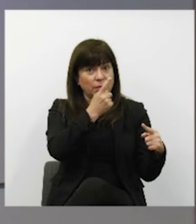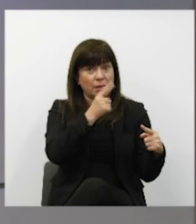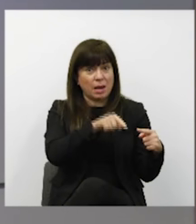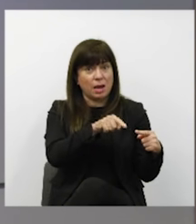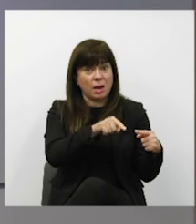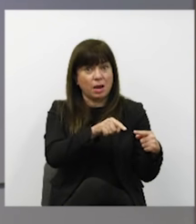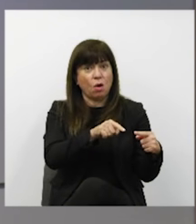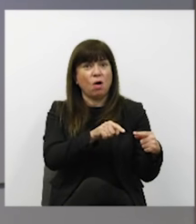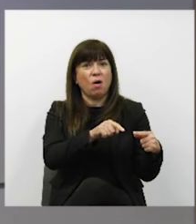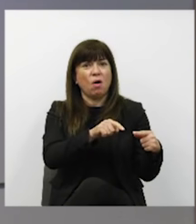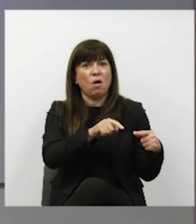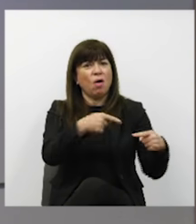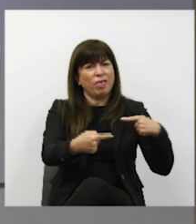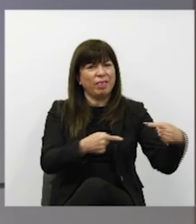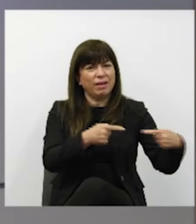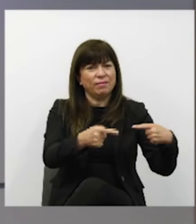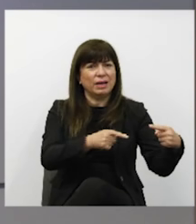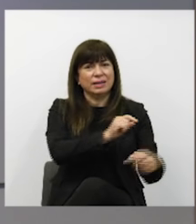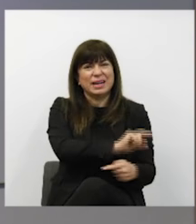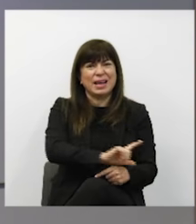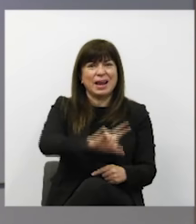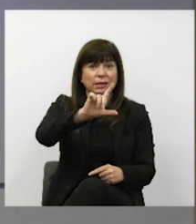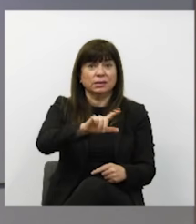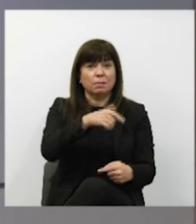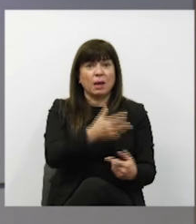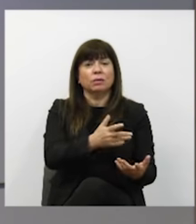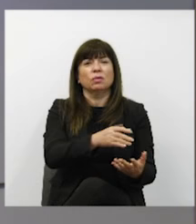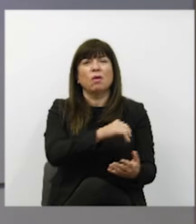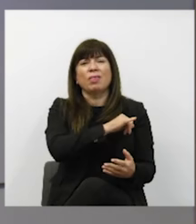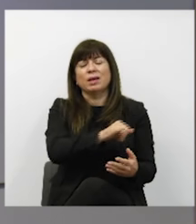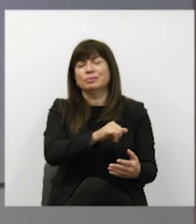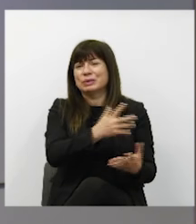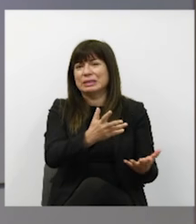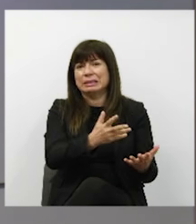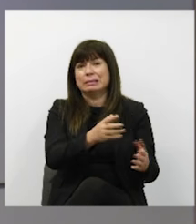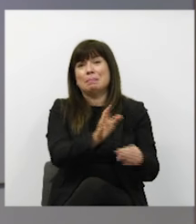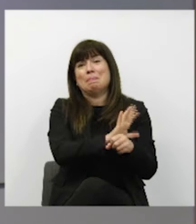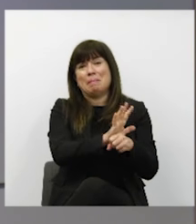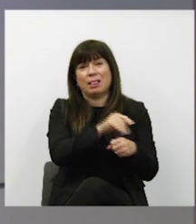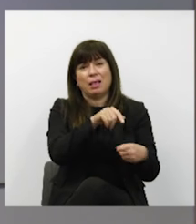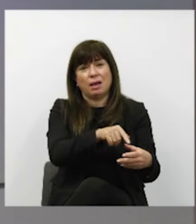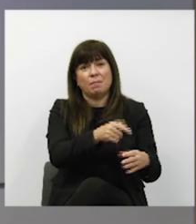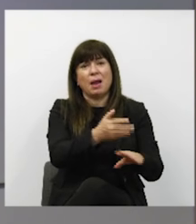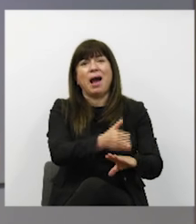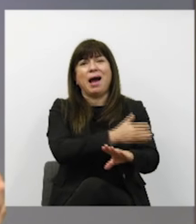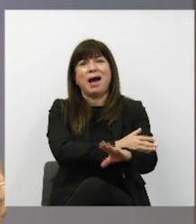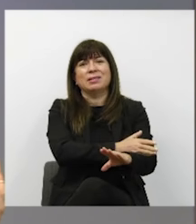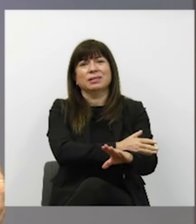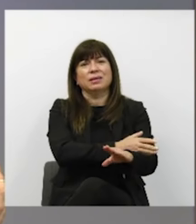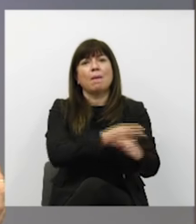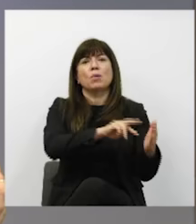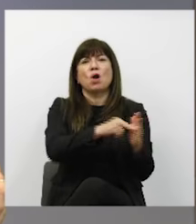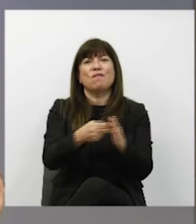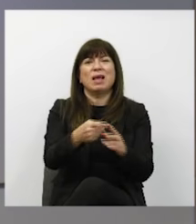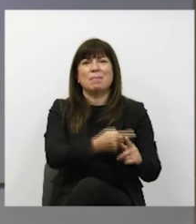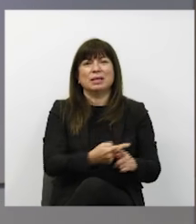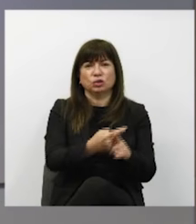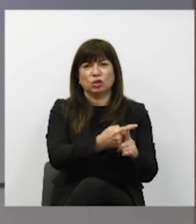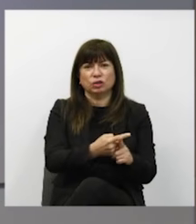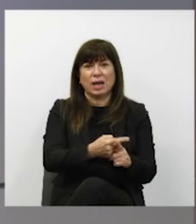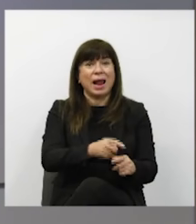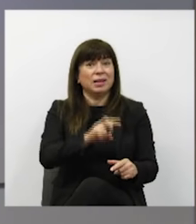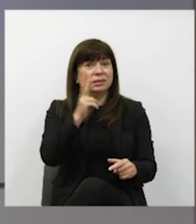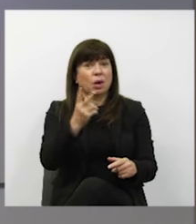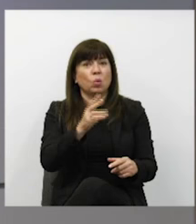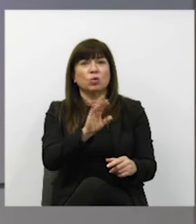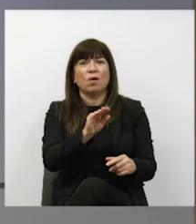el crecimiento, porque no hay duda que va a estar desafiado el crecimiento después de haber pasado por la pandemia y antes por el estallido. Segundo, hablaremos